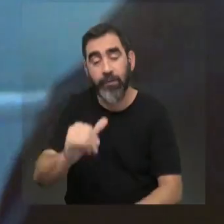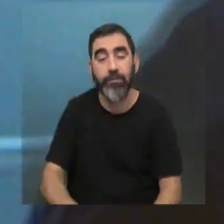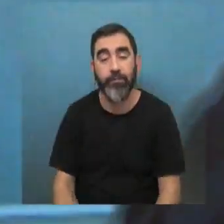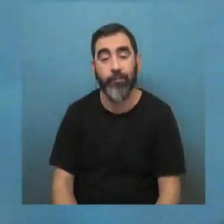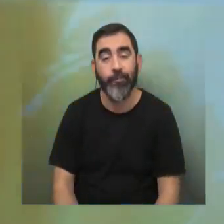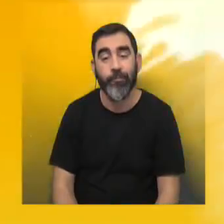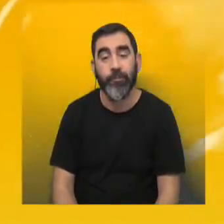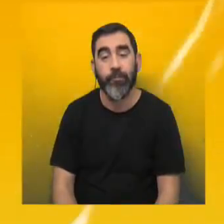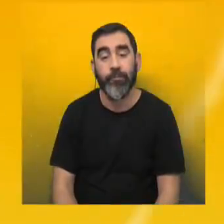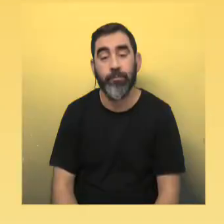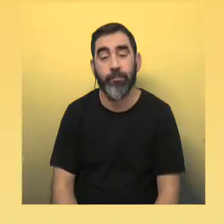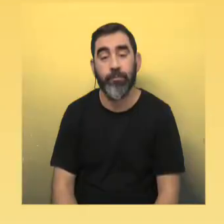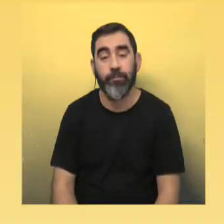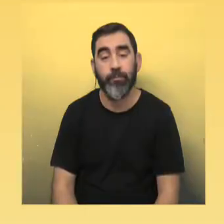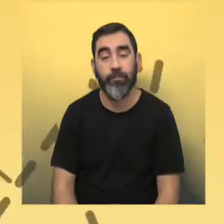Perrone.